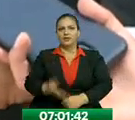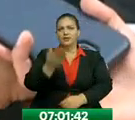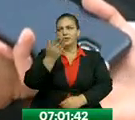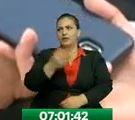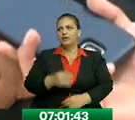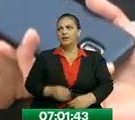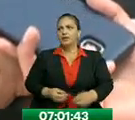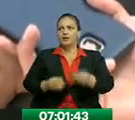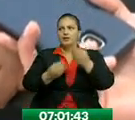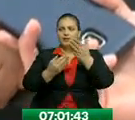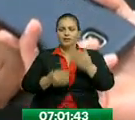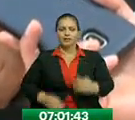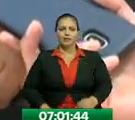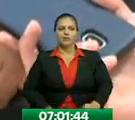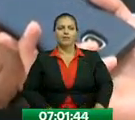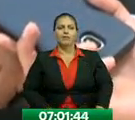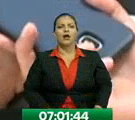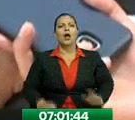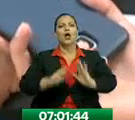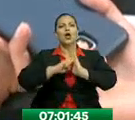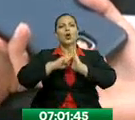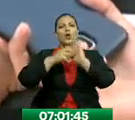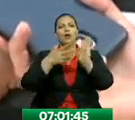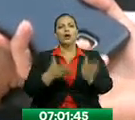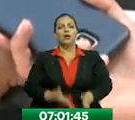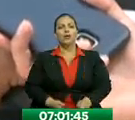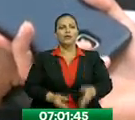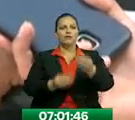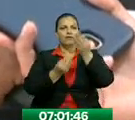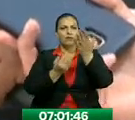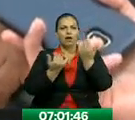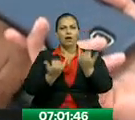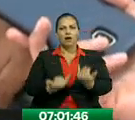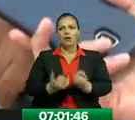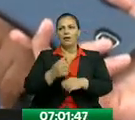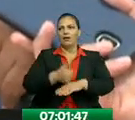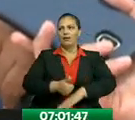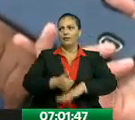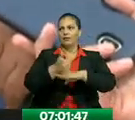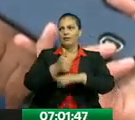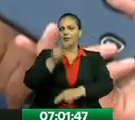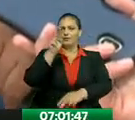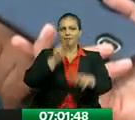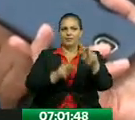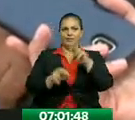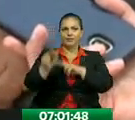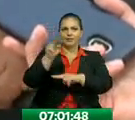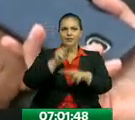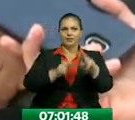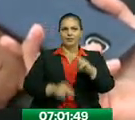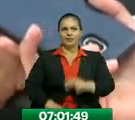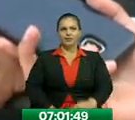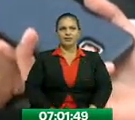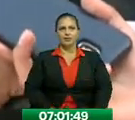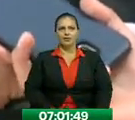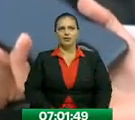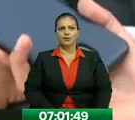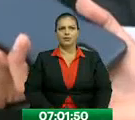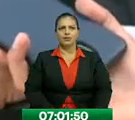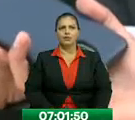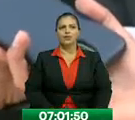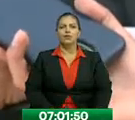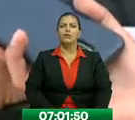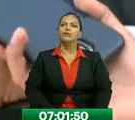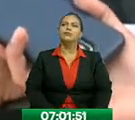reconstrucción integral de esto supondrá, evidentemente, un conjunto de medidas de tipo técnico, medidas que